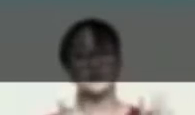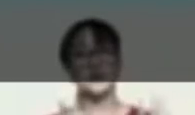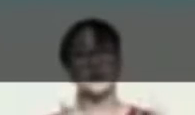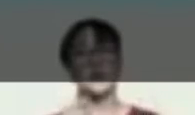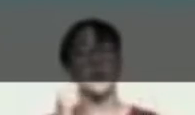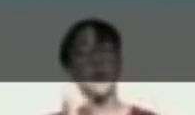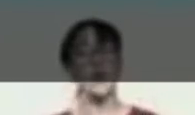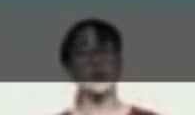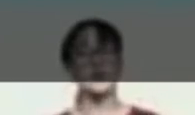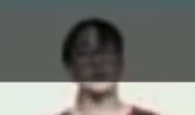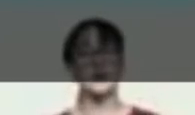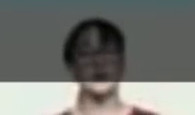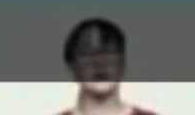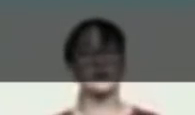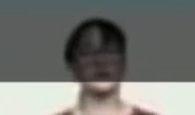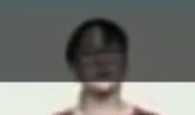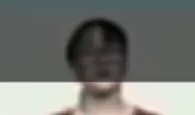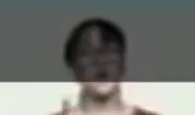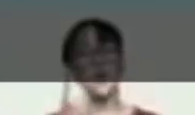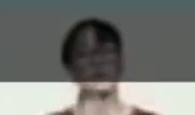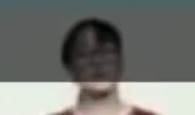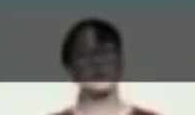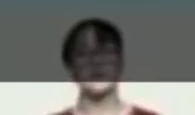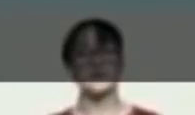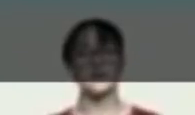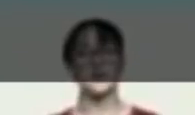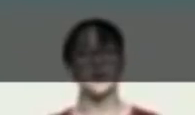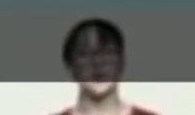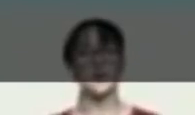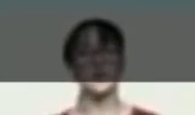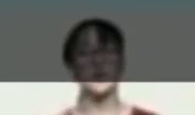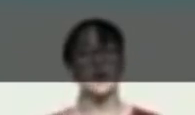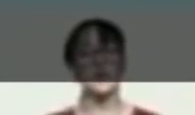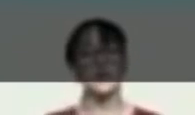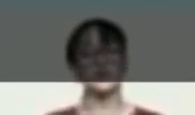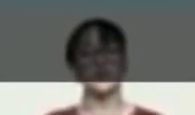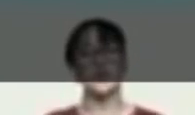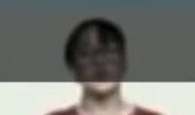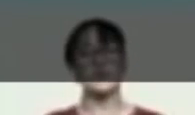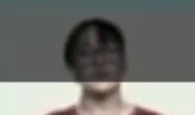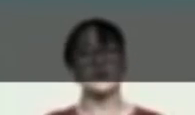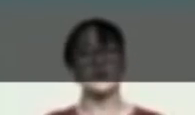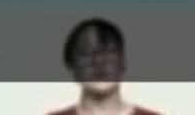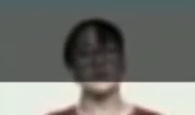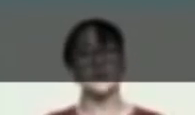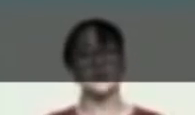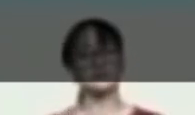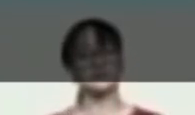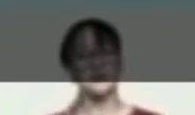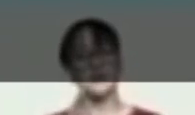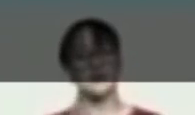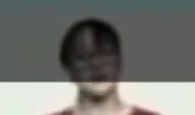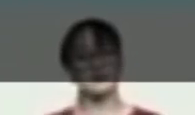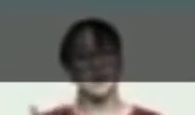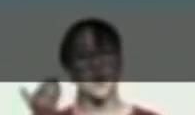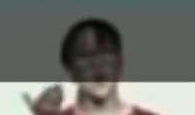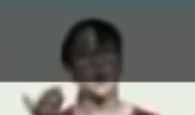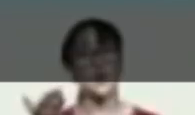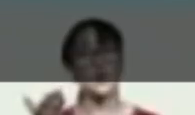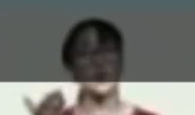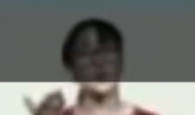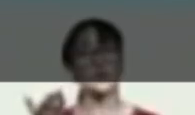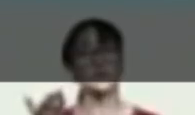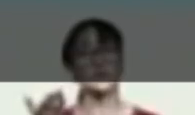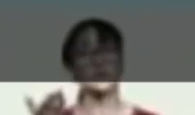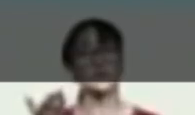392.646 bolívares a 1 millón de bolívares, el nuevo salario mínimo de la clase obrera venezolana. Vamos a aumentar el valor de la